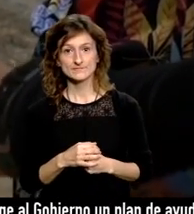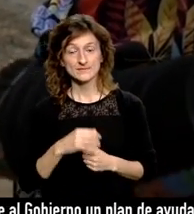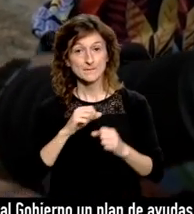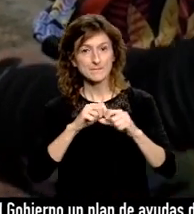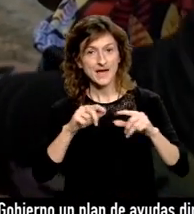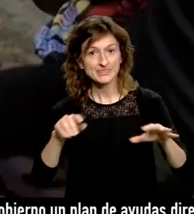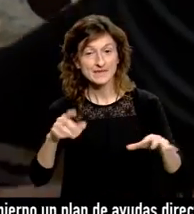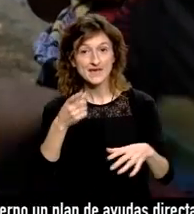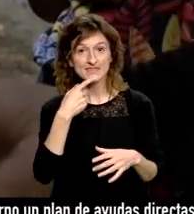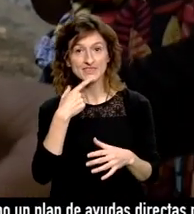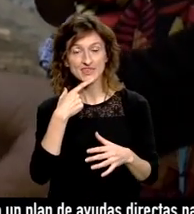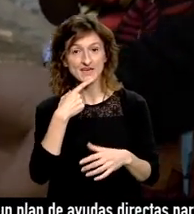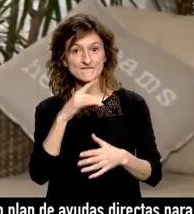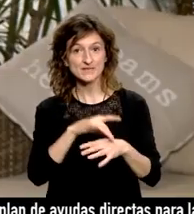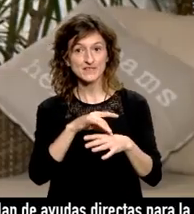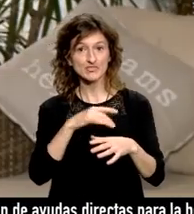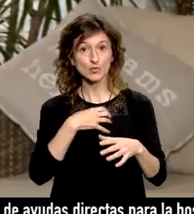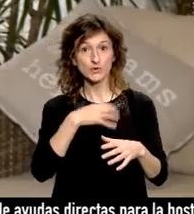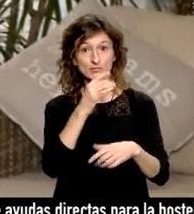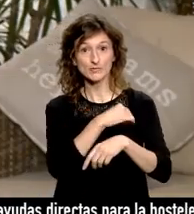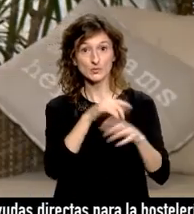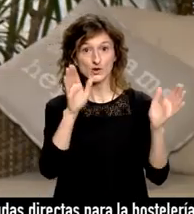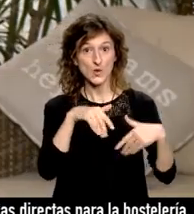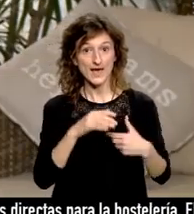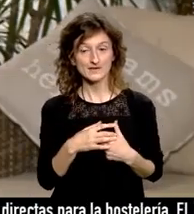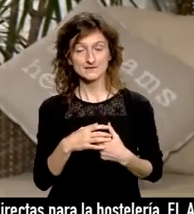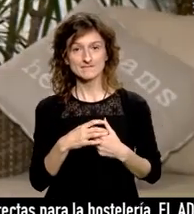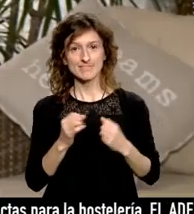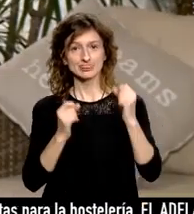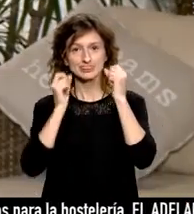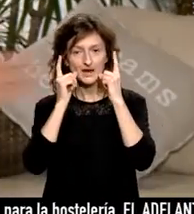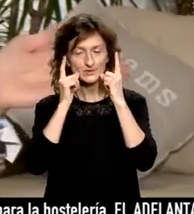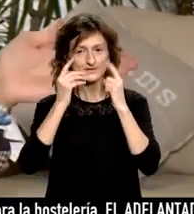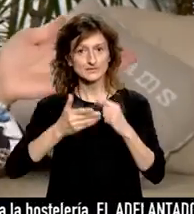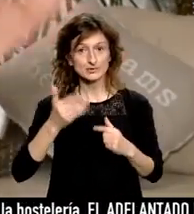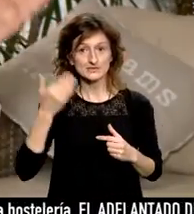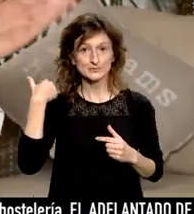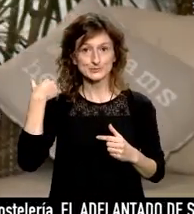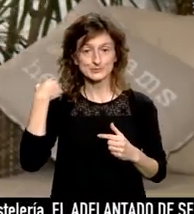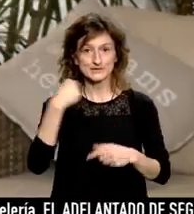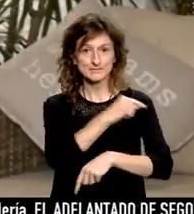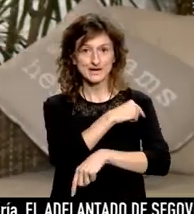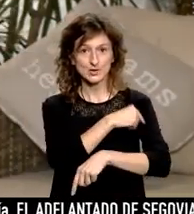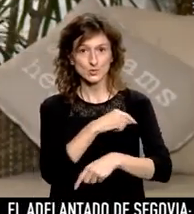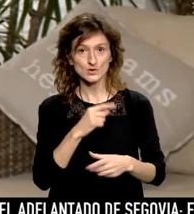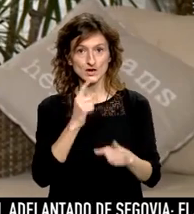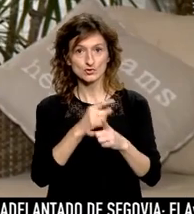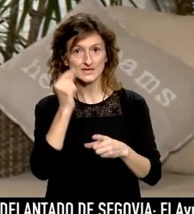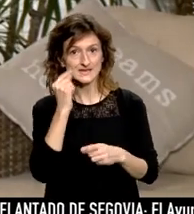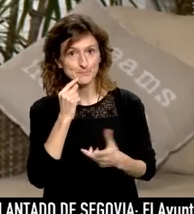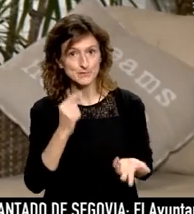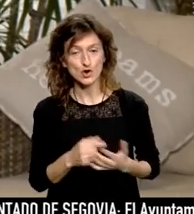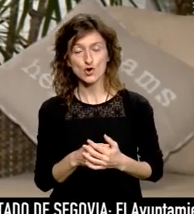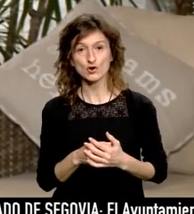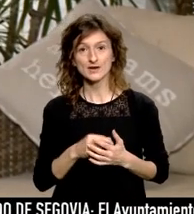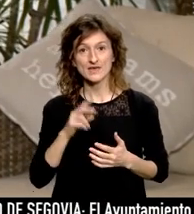pandemia nos dice no podemos parar esta enfermedad porque no tenemos vacunas, nos damos cuenta de qué importante fue en su día la vacuna contra el